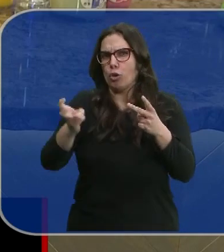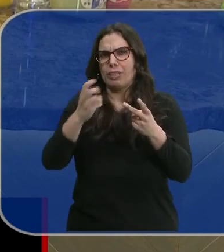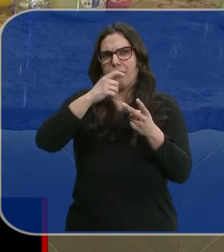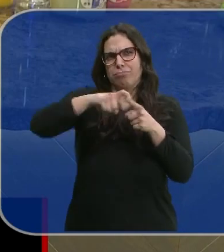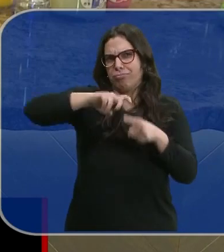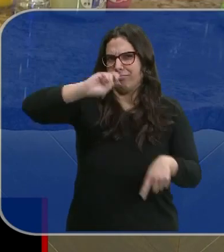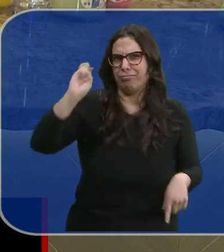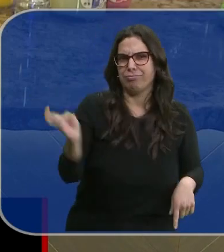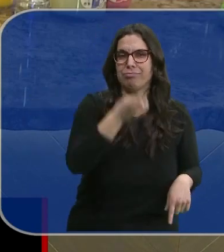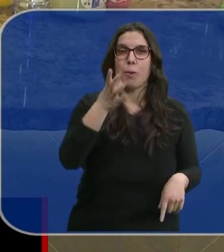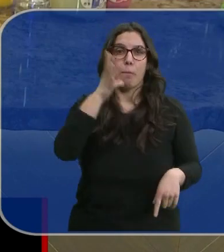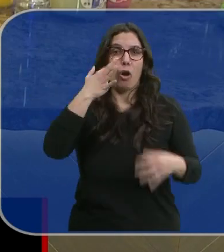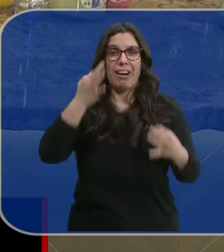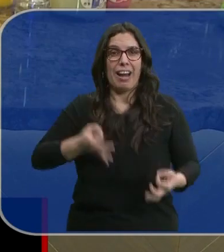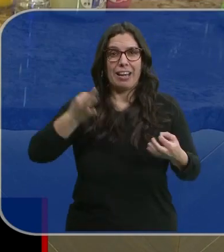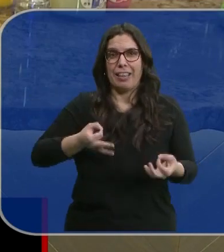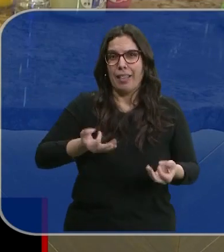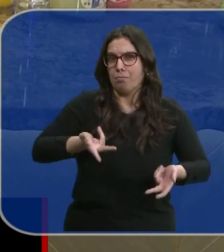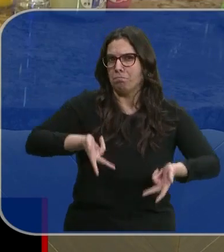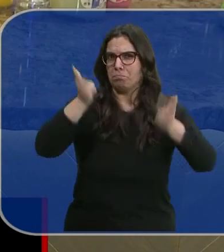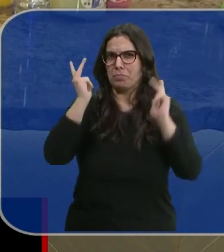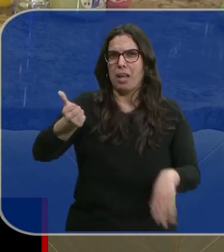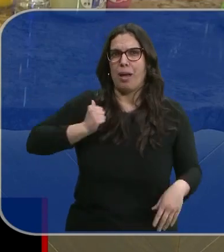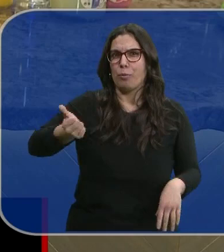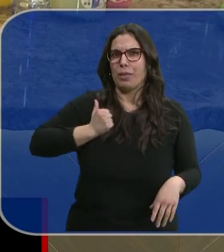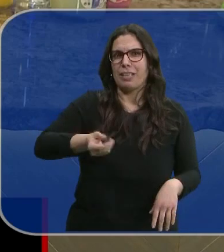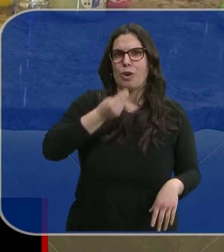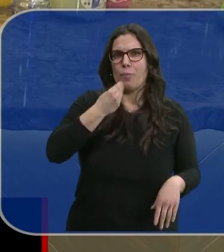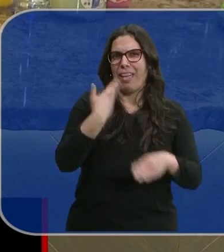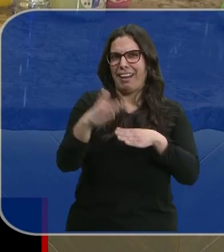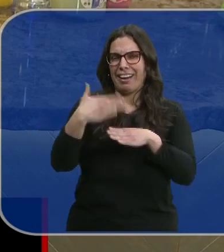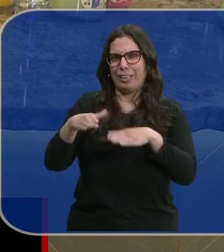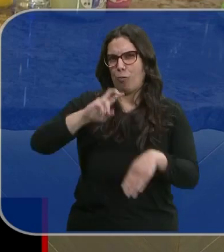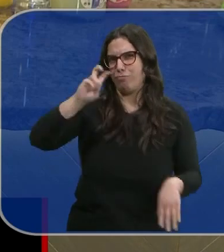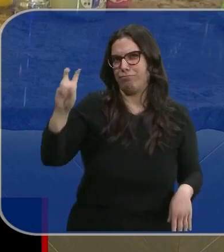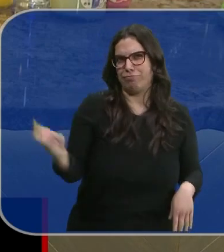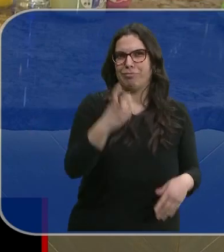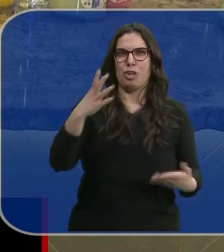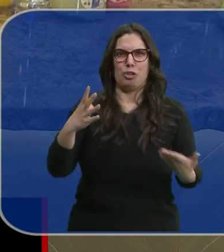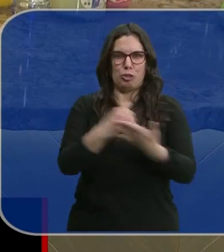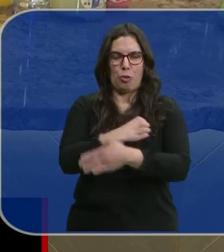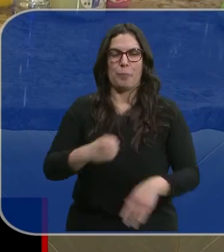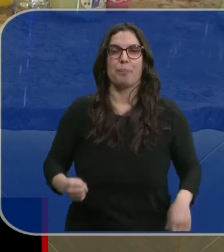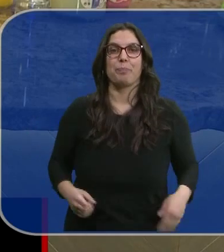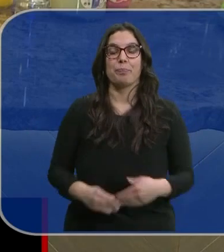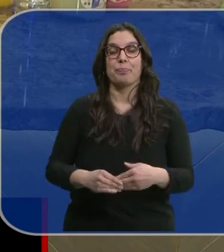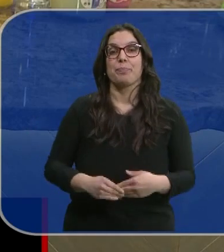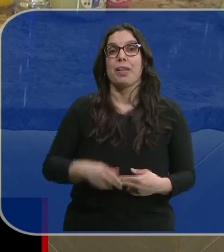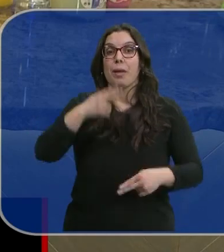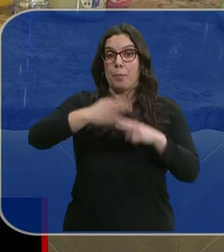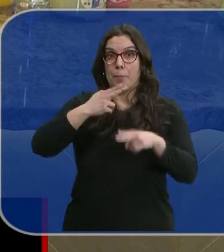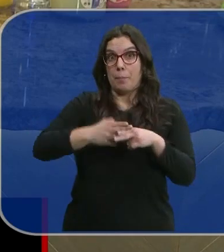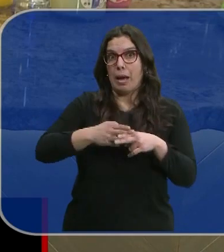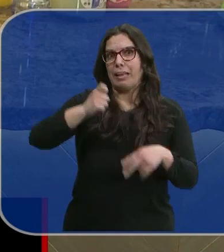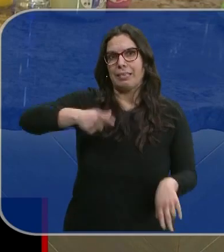de todo tipo porque permite, entre otras cosas, el aprovechamiento de los restos de comida que han quedado por casa. En establecimientos